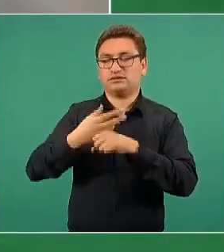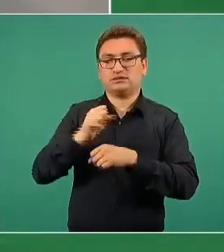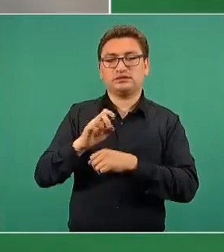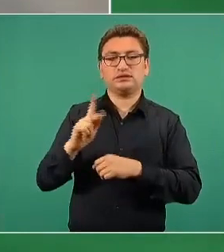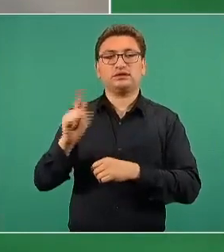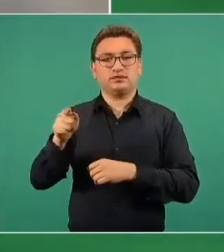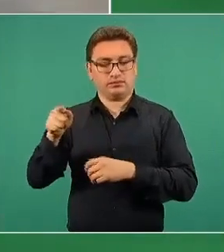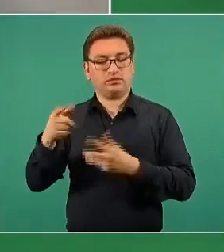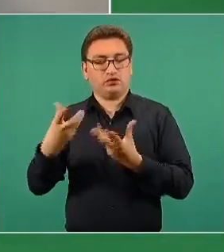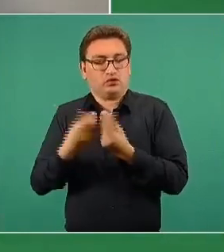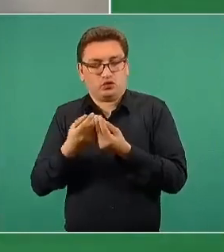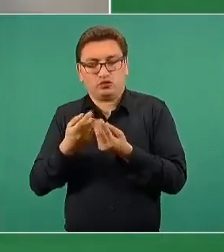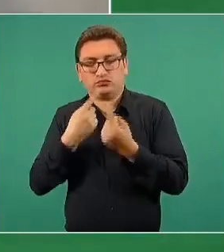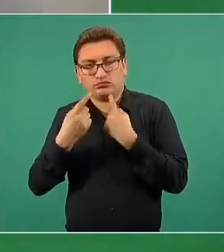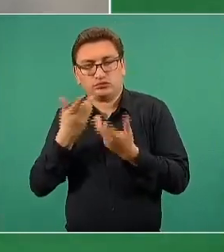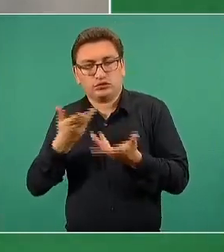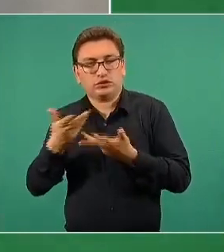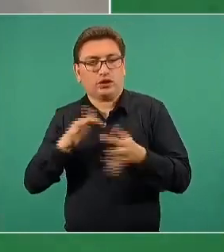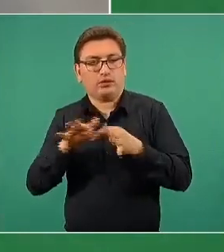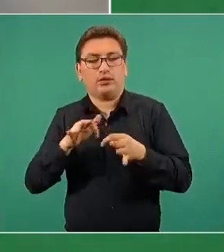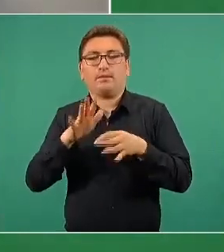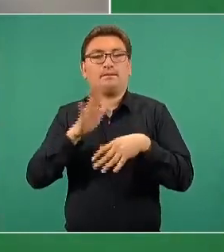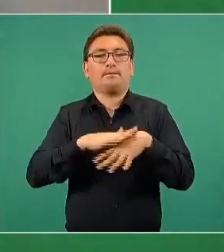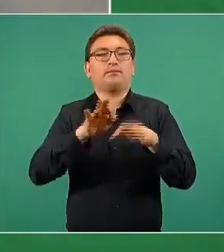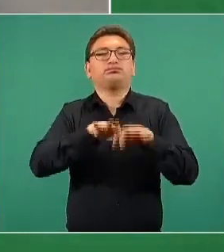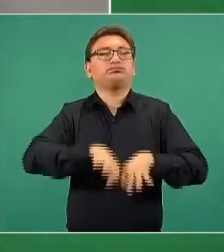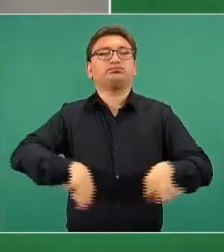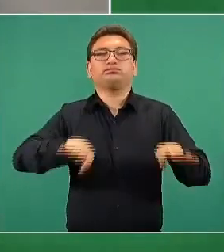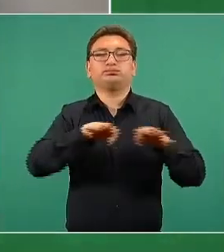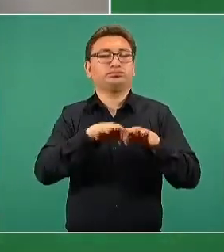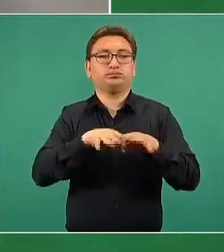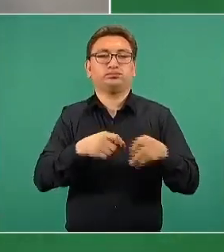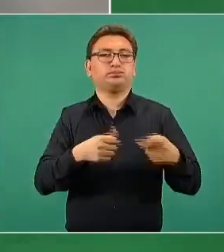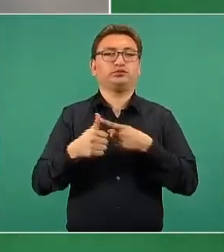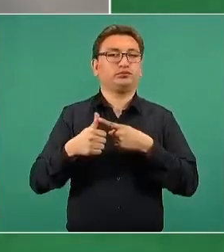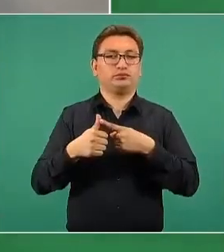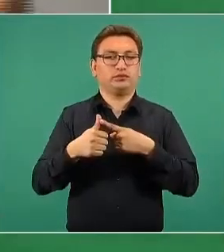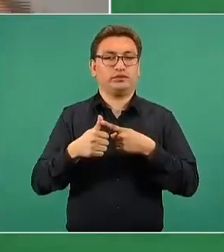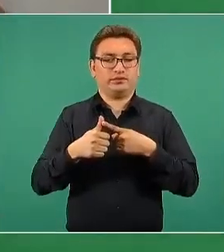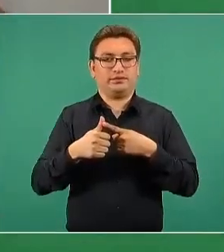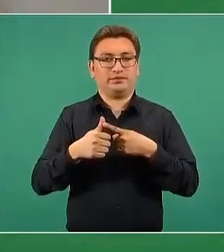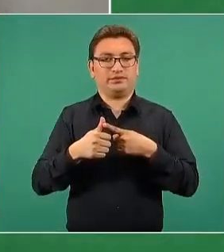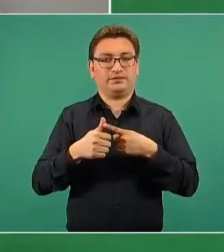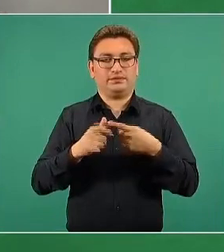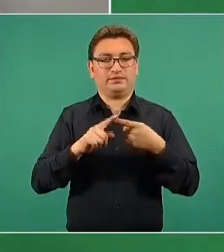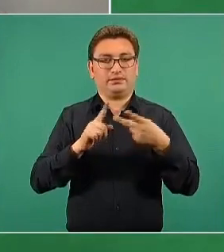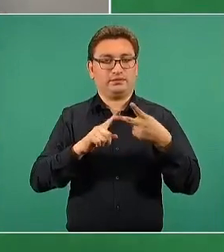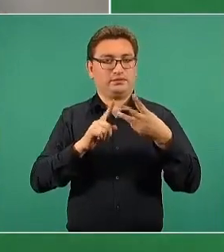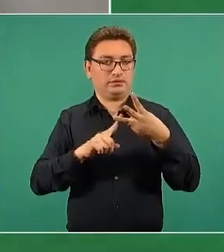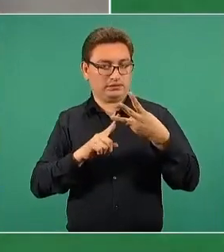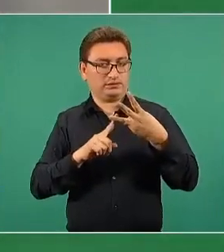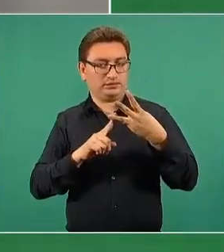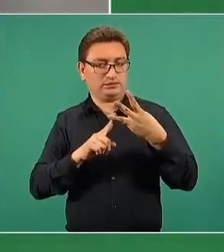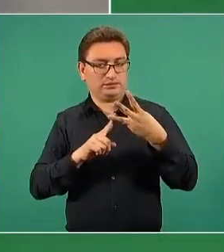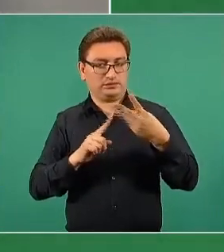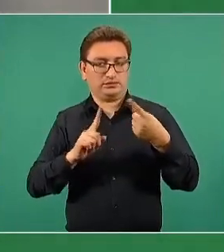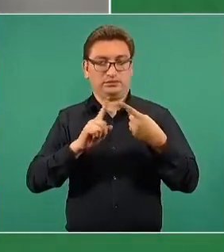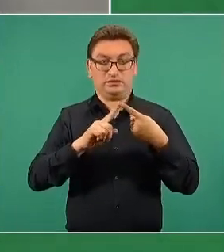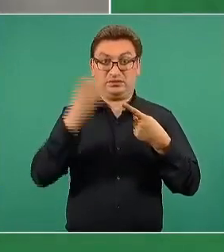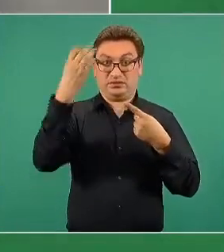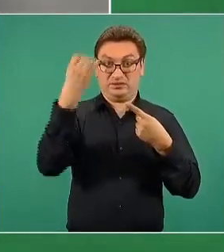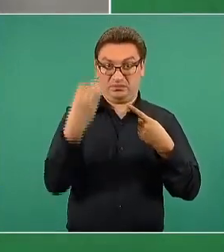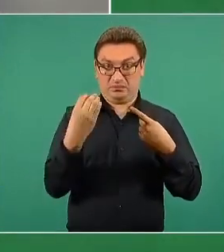Pública. Primero, lo principal, las 3B para regresar a clases.